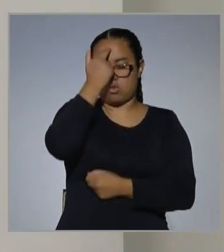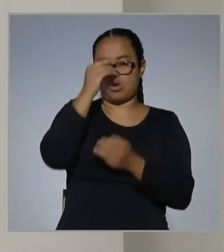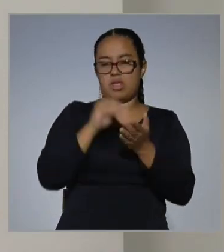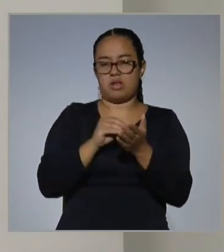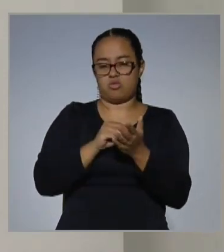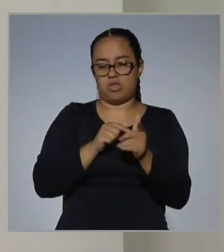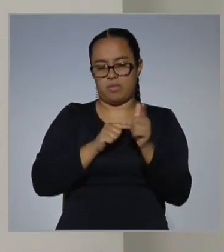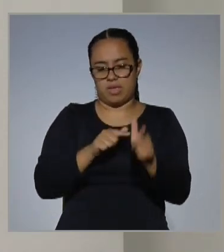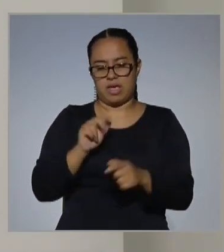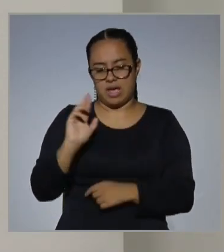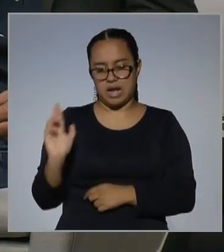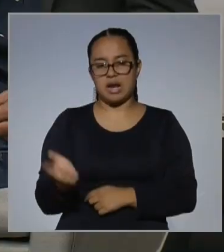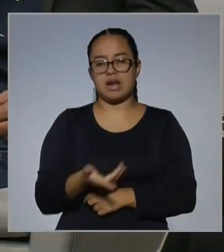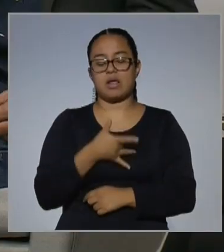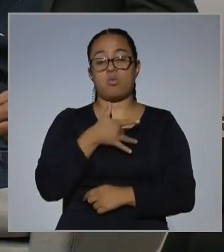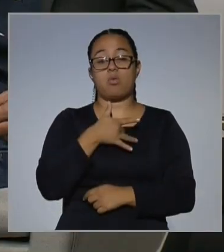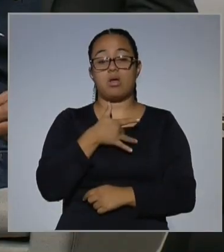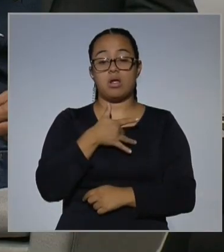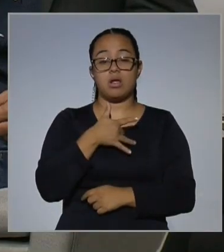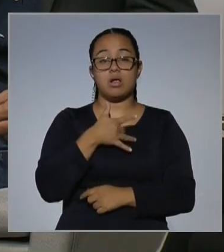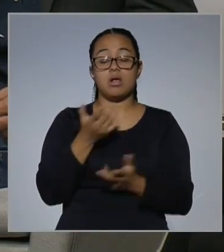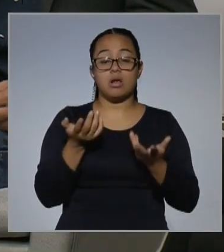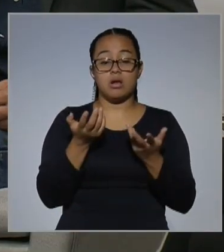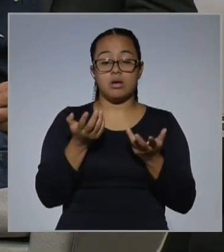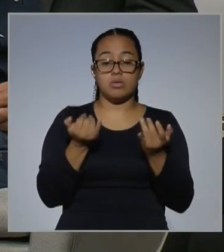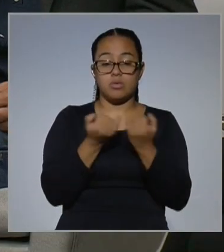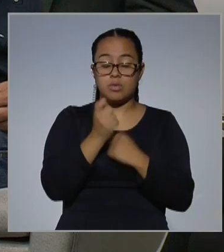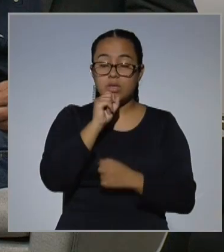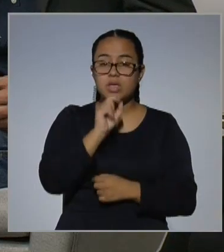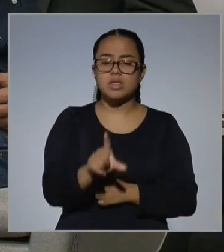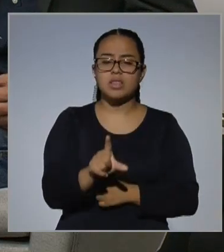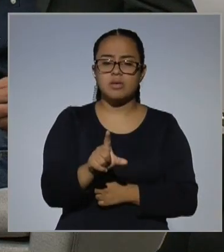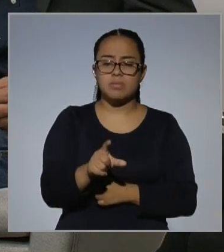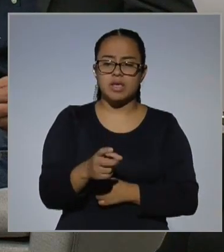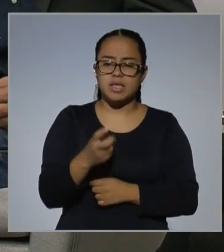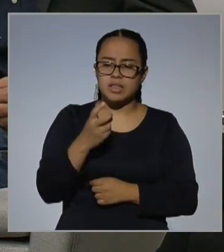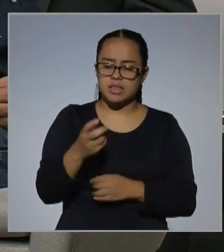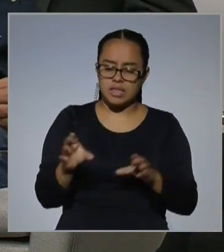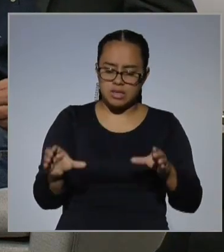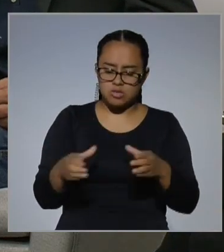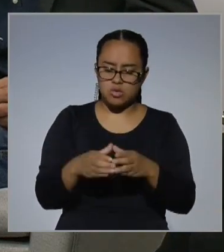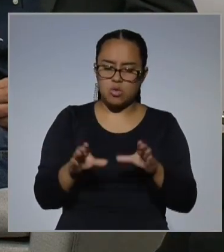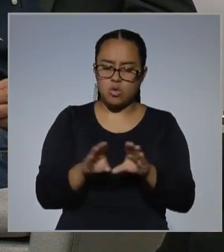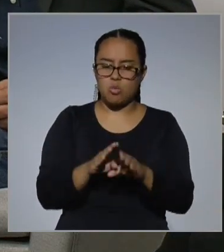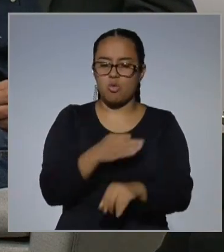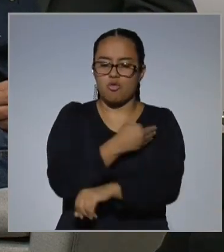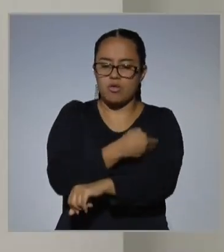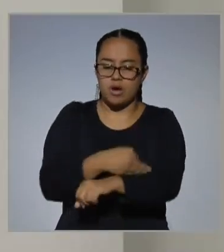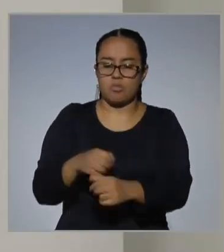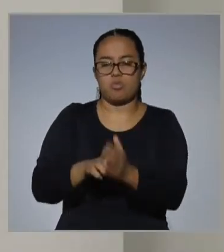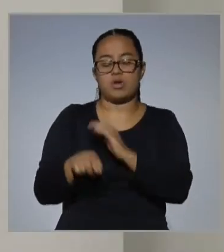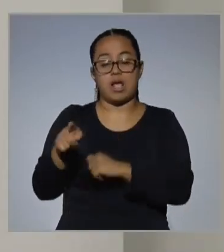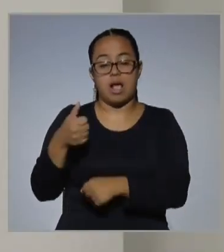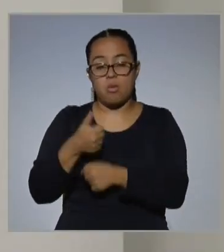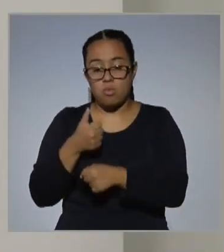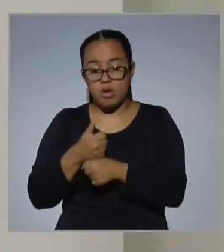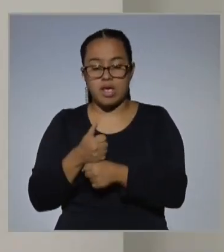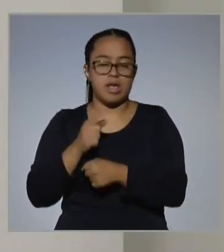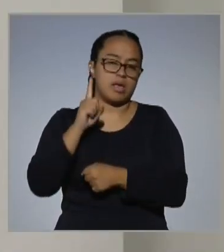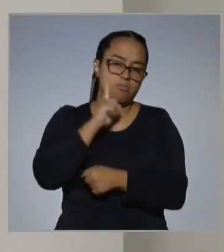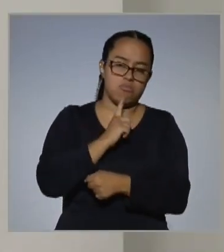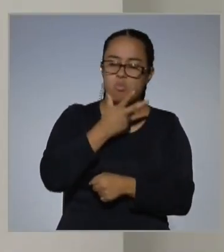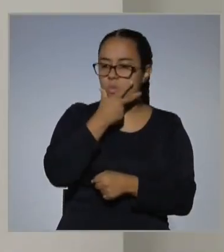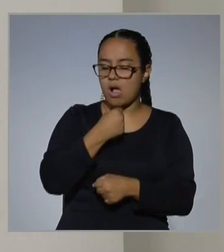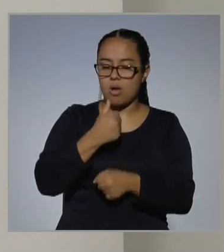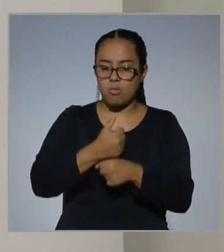lindo además porque el homenaje se da desde el terreno más familiar, recordar al abuelo, a la